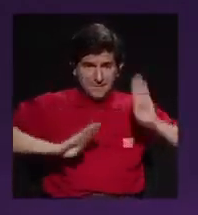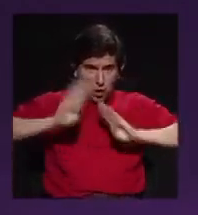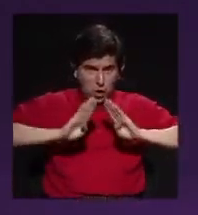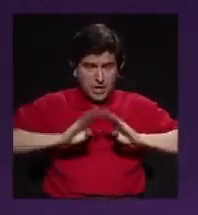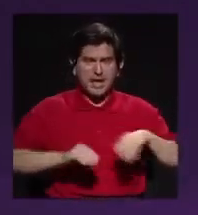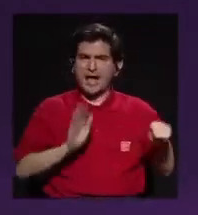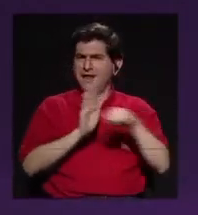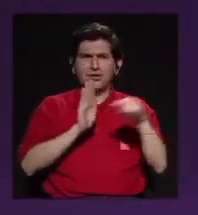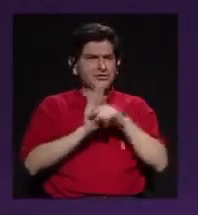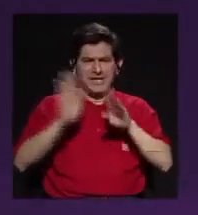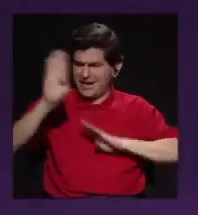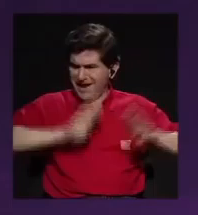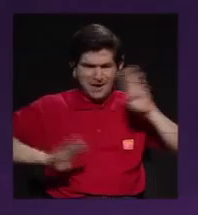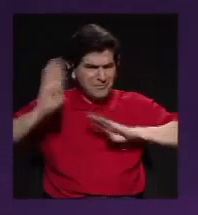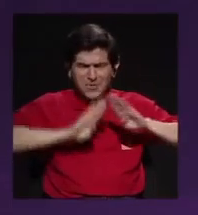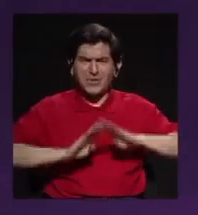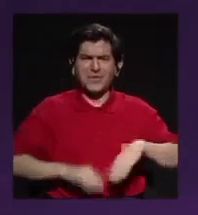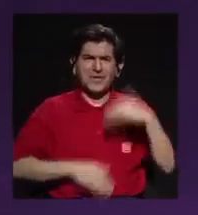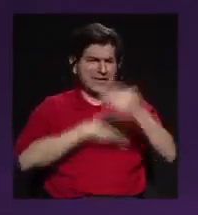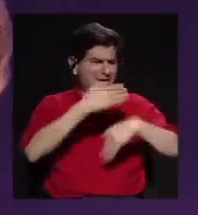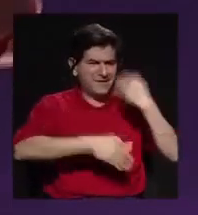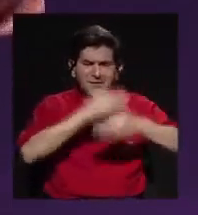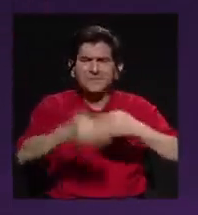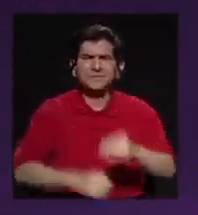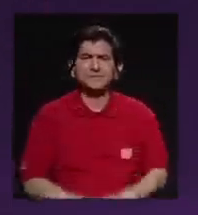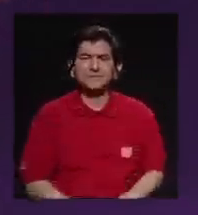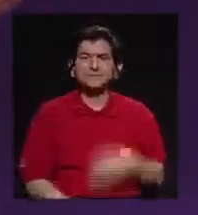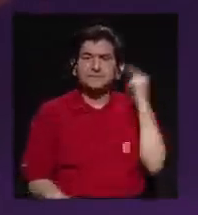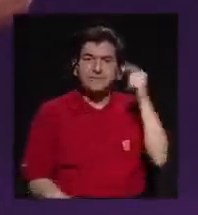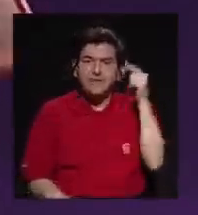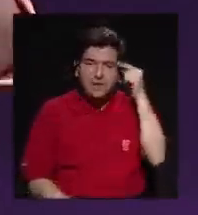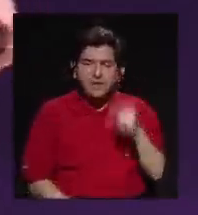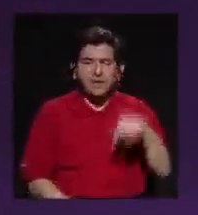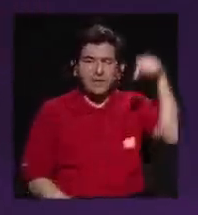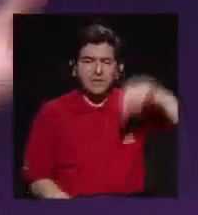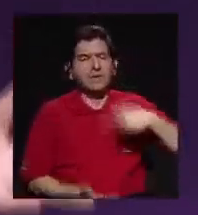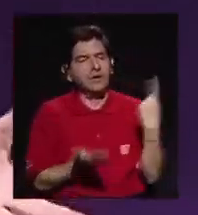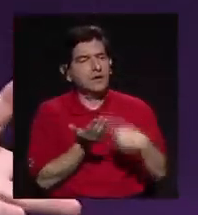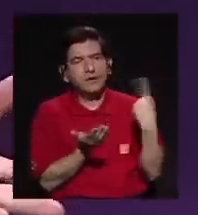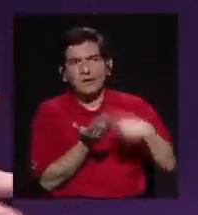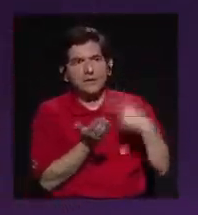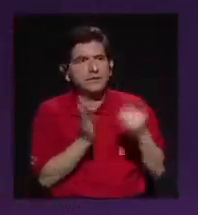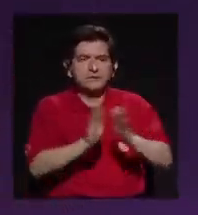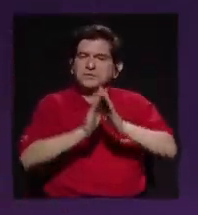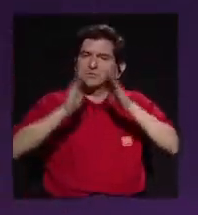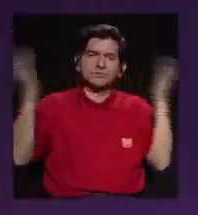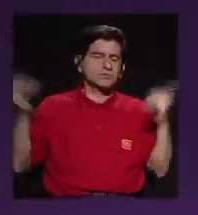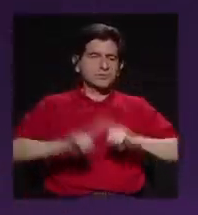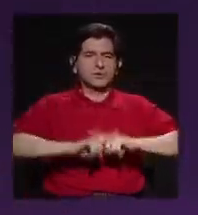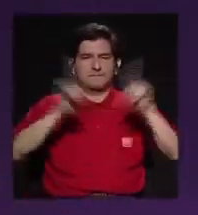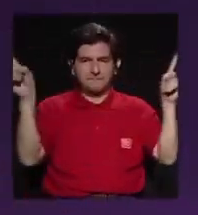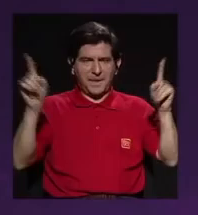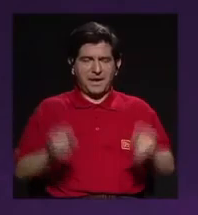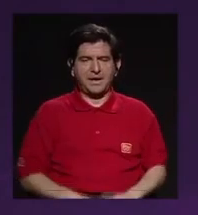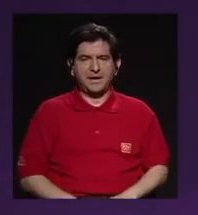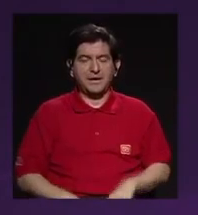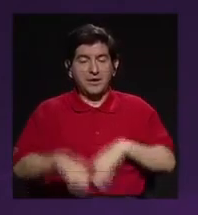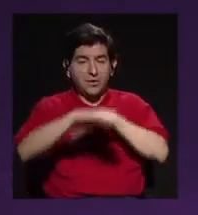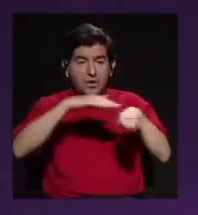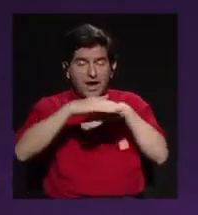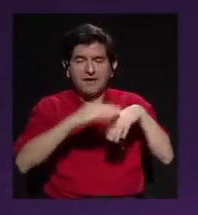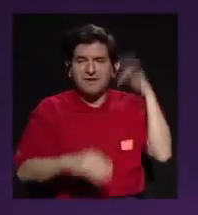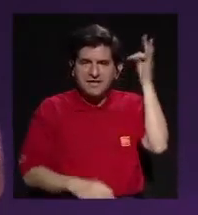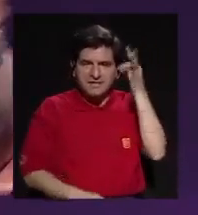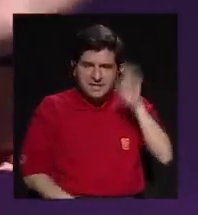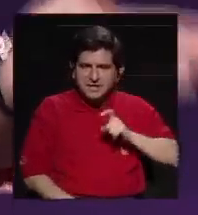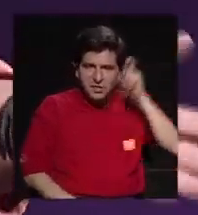está negando la biología en este proceso, y por supuesto, no, podríamos entrar acá en discusiones más amplias, pero digamos, lo básico de la teoría de género